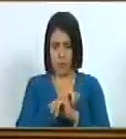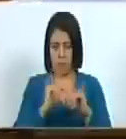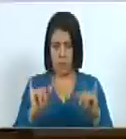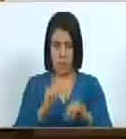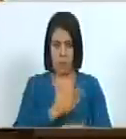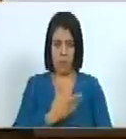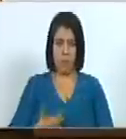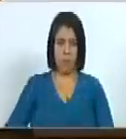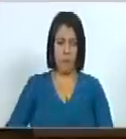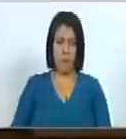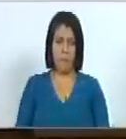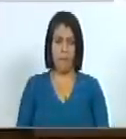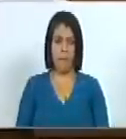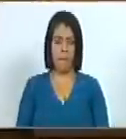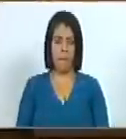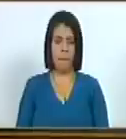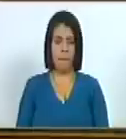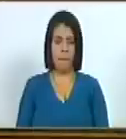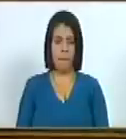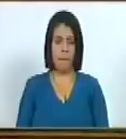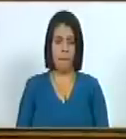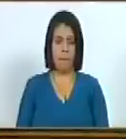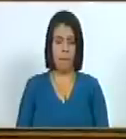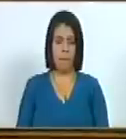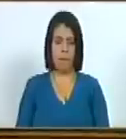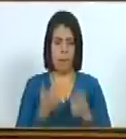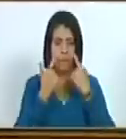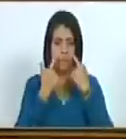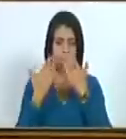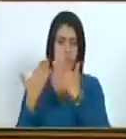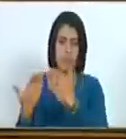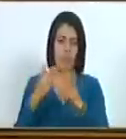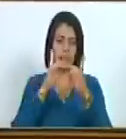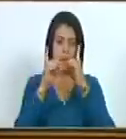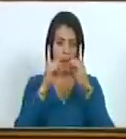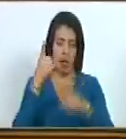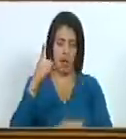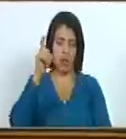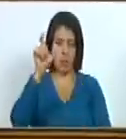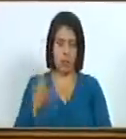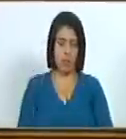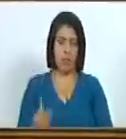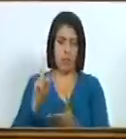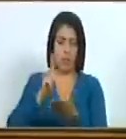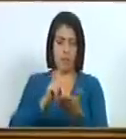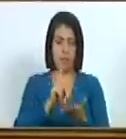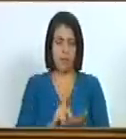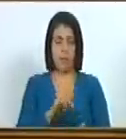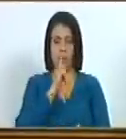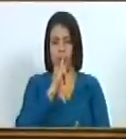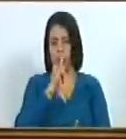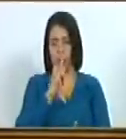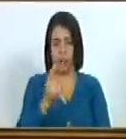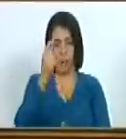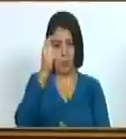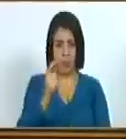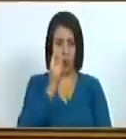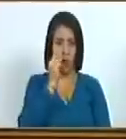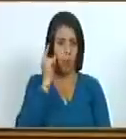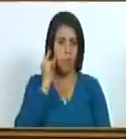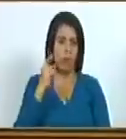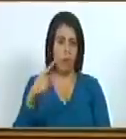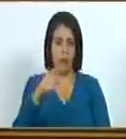cuenta, presidente. Bien, vamos a dar espacio para derechos de palabra, intervenciones, puntos de información de las diputadas y